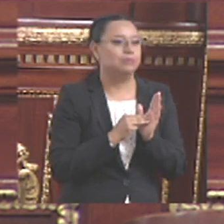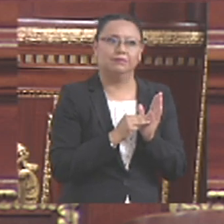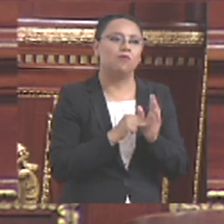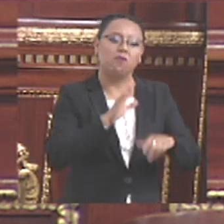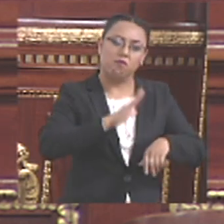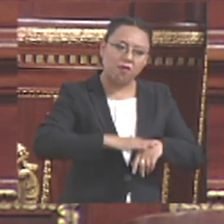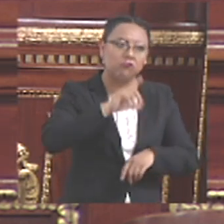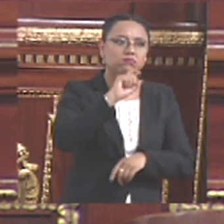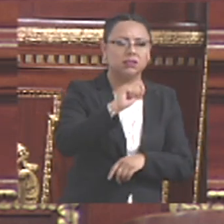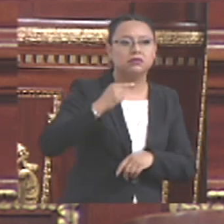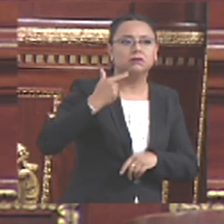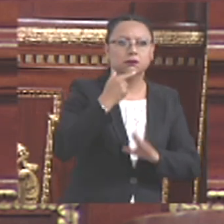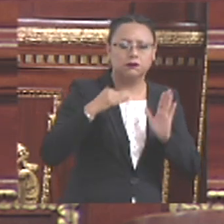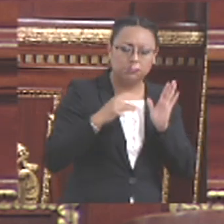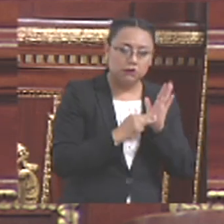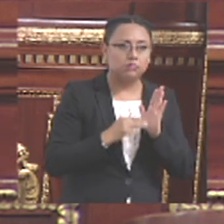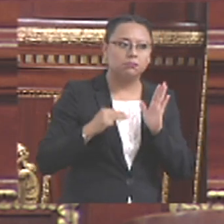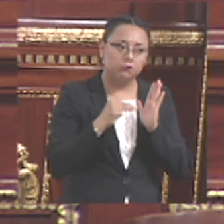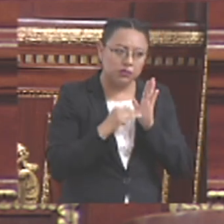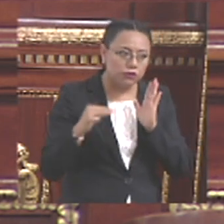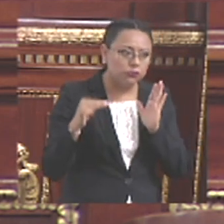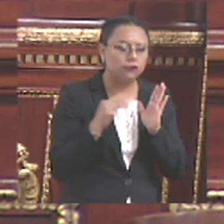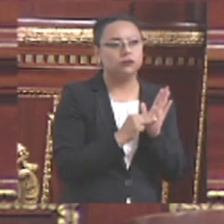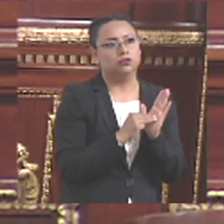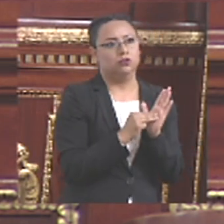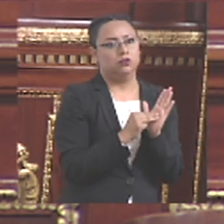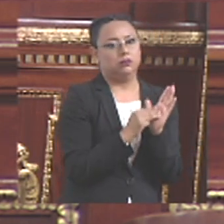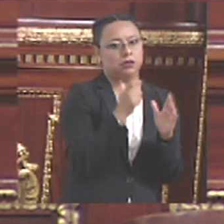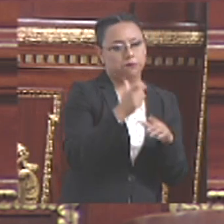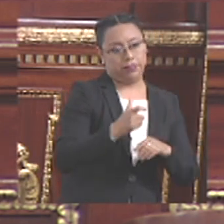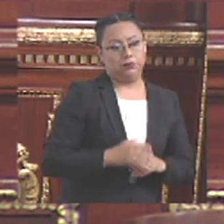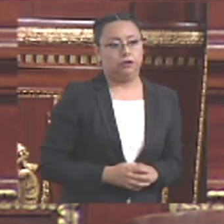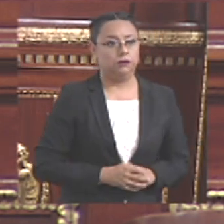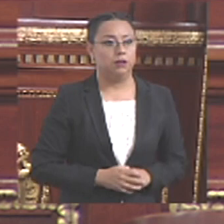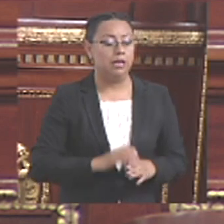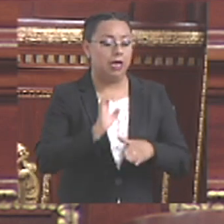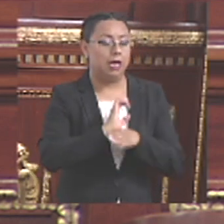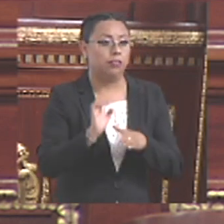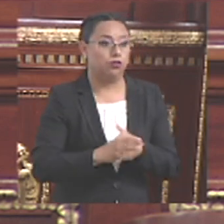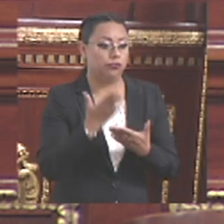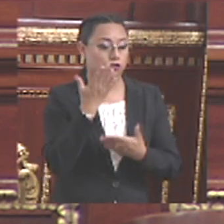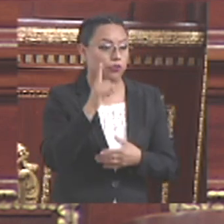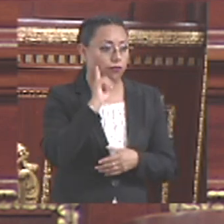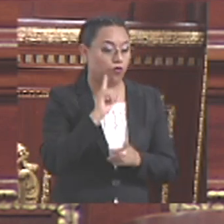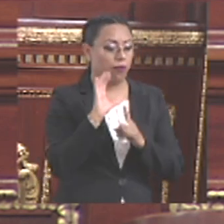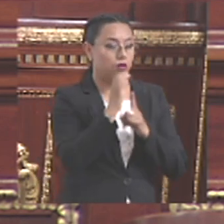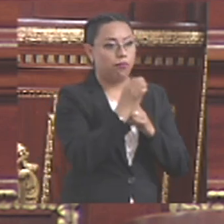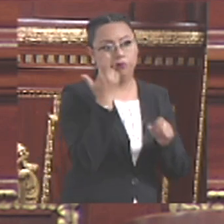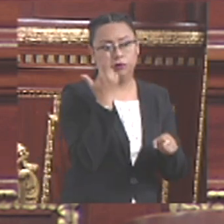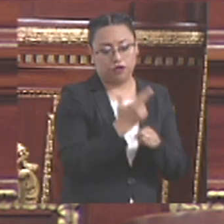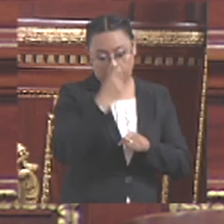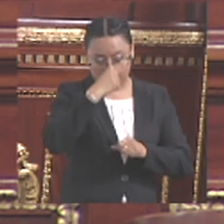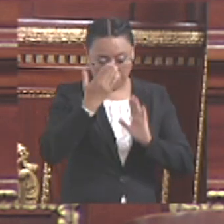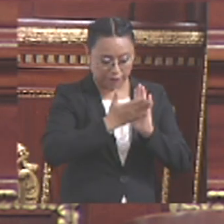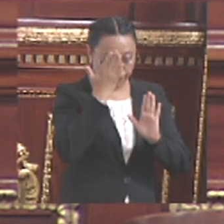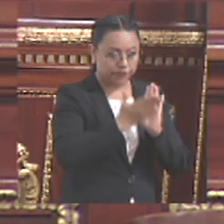pesos. Por supuesto que no hay subejercicio, como dice la comisionada para la reconstrucción, hay